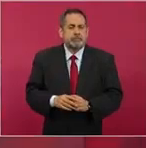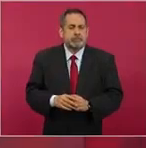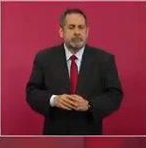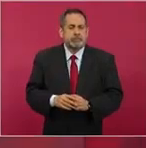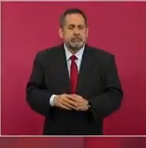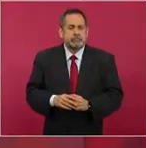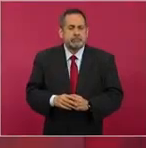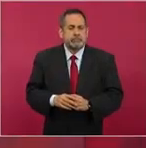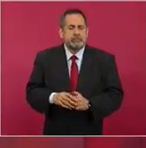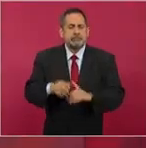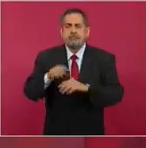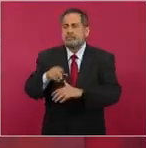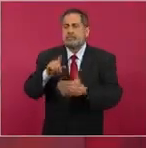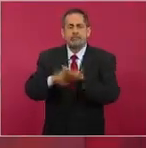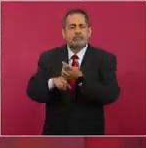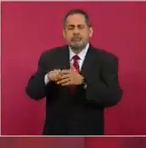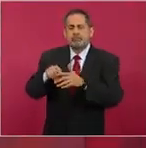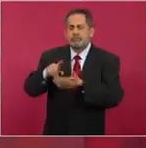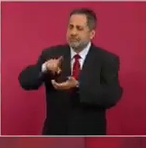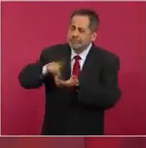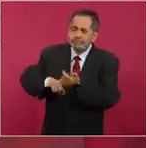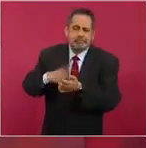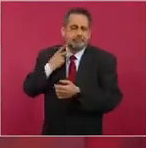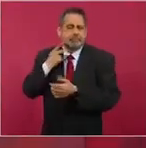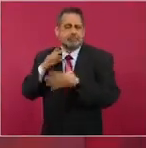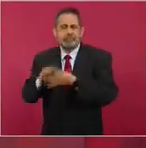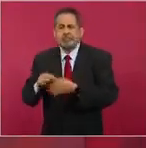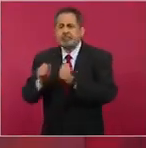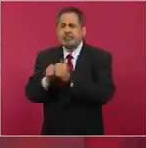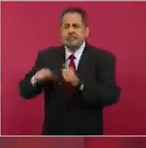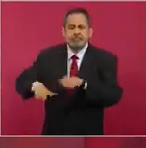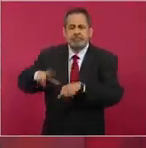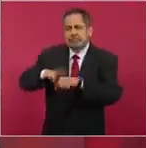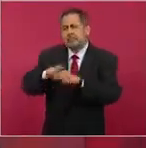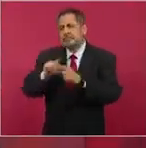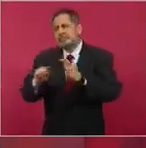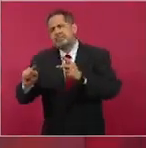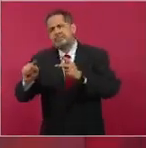tipo político, de relación con gobernadores,